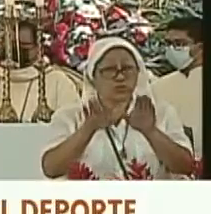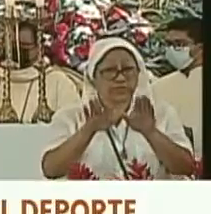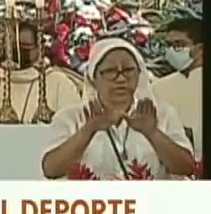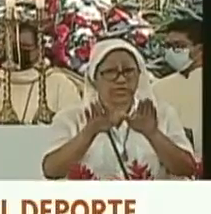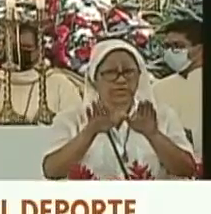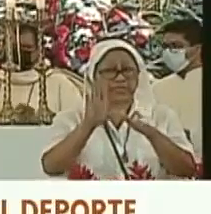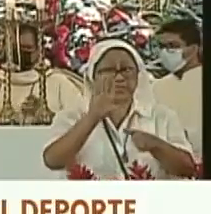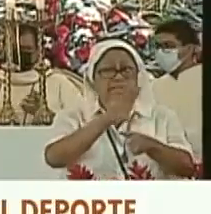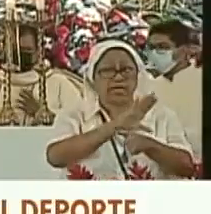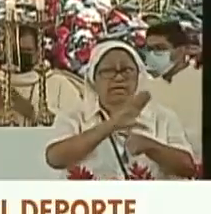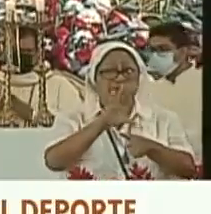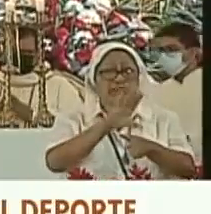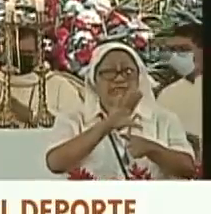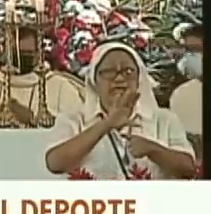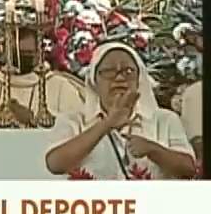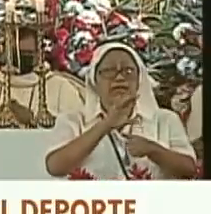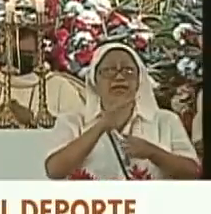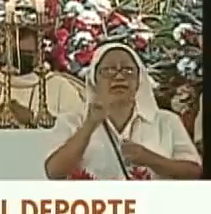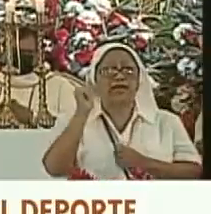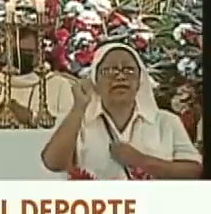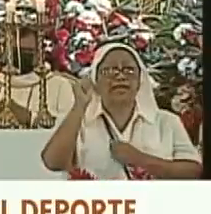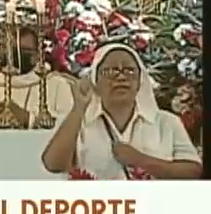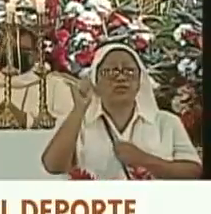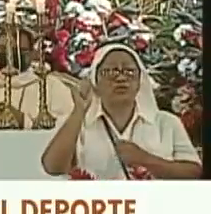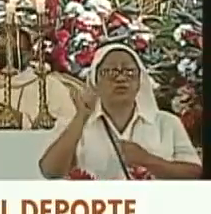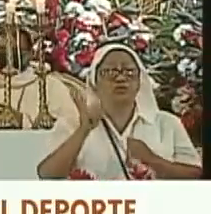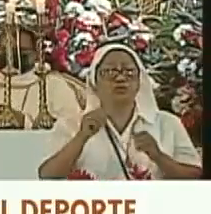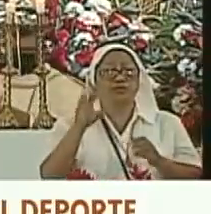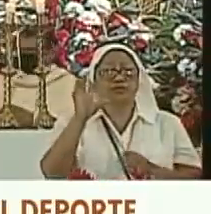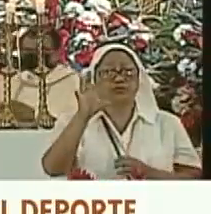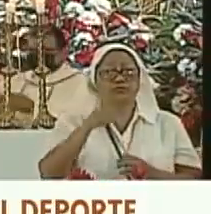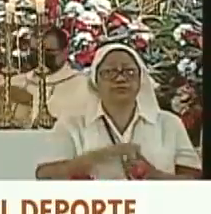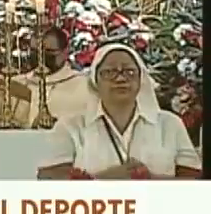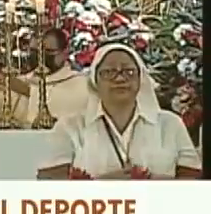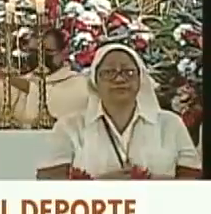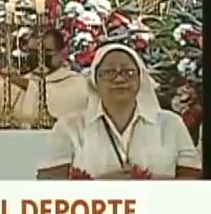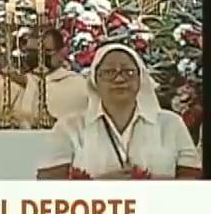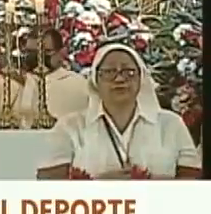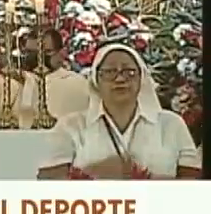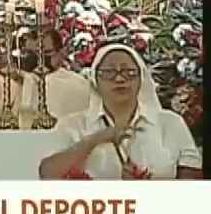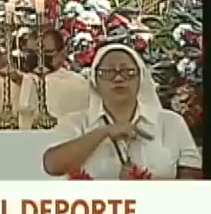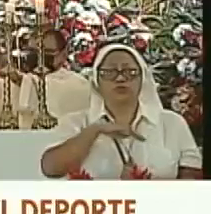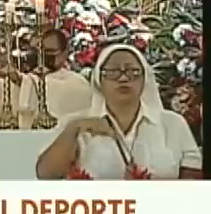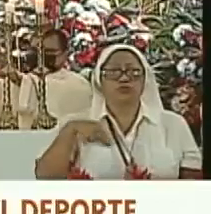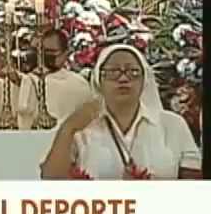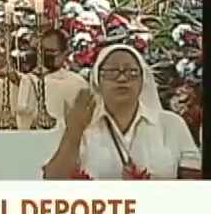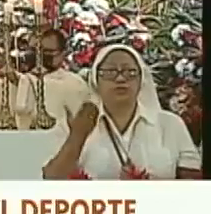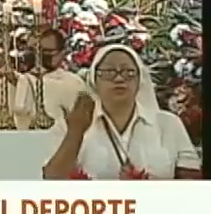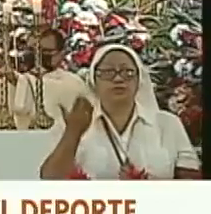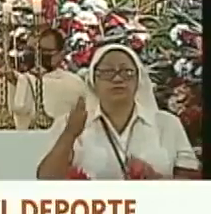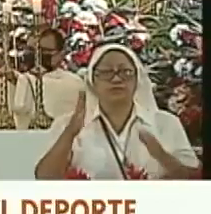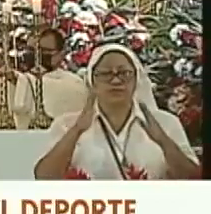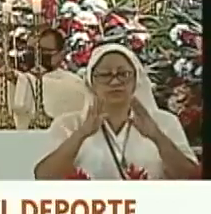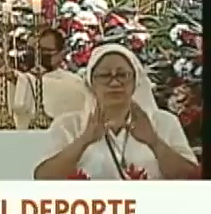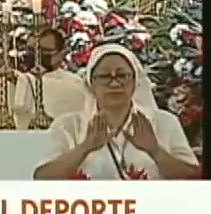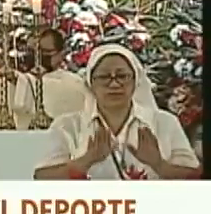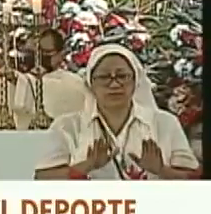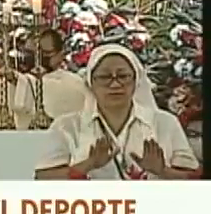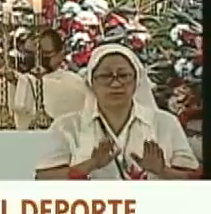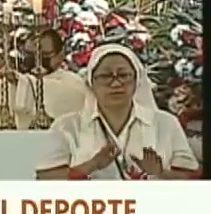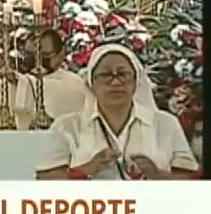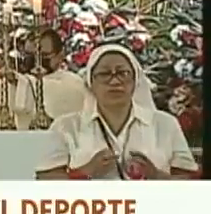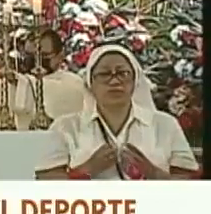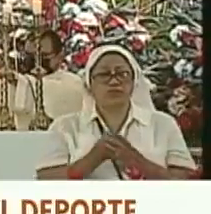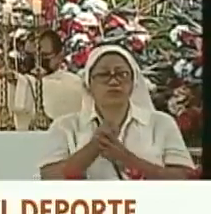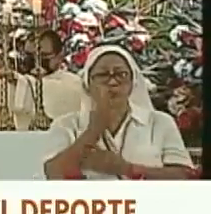Santo Eres en verdad señor fuente de toda santidad por eso te pedimos que santifiques estos dones con